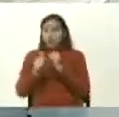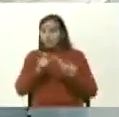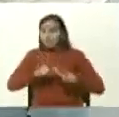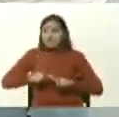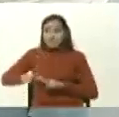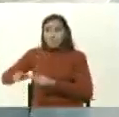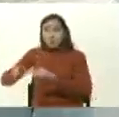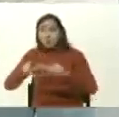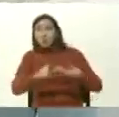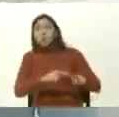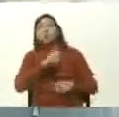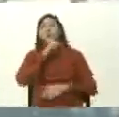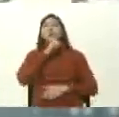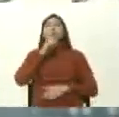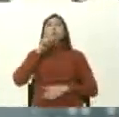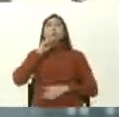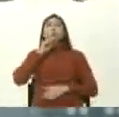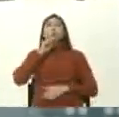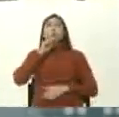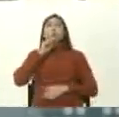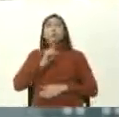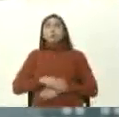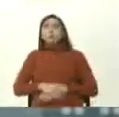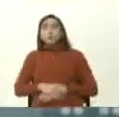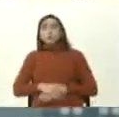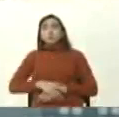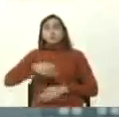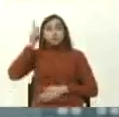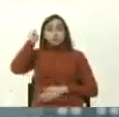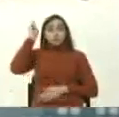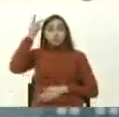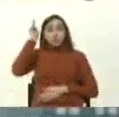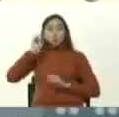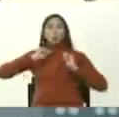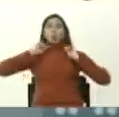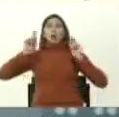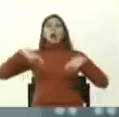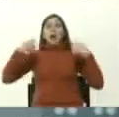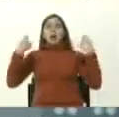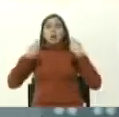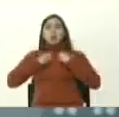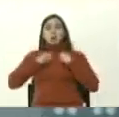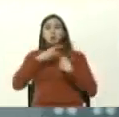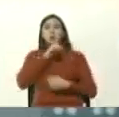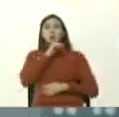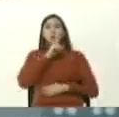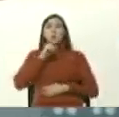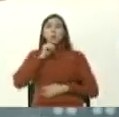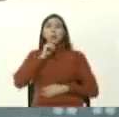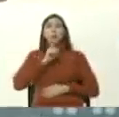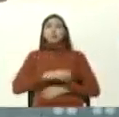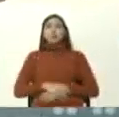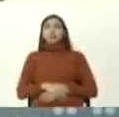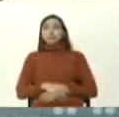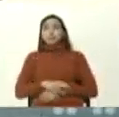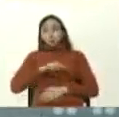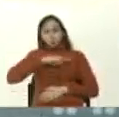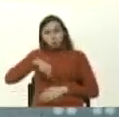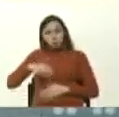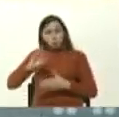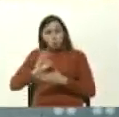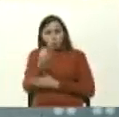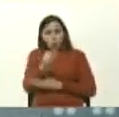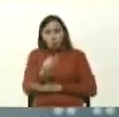que lleva por nombre el epónimo de nuestro profesor amado Aristóbulo Isturiz. Hoy estamos inaugurando